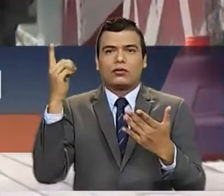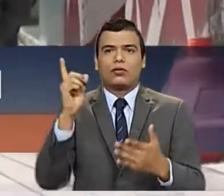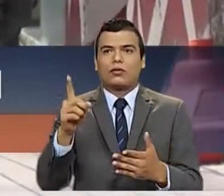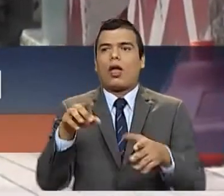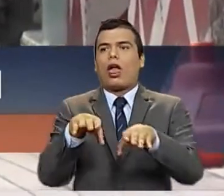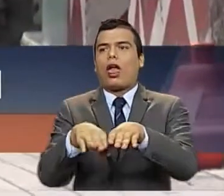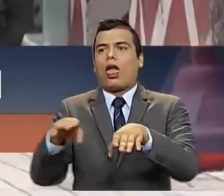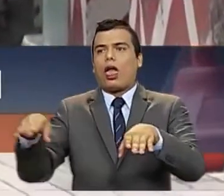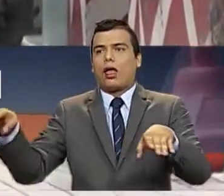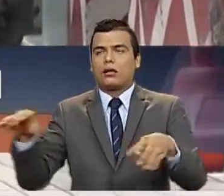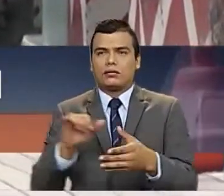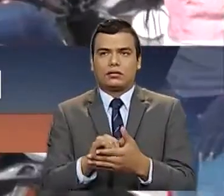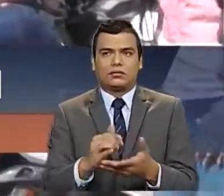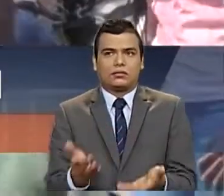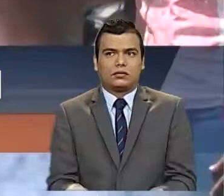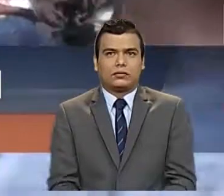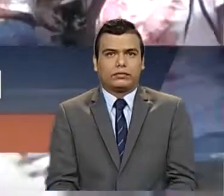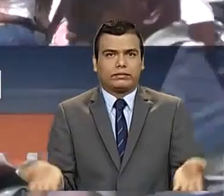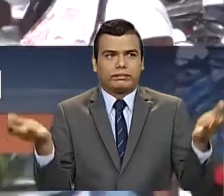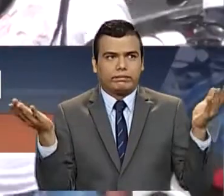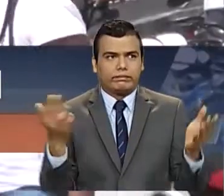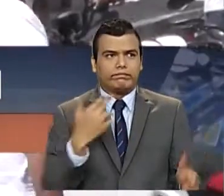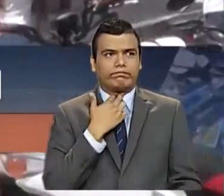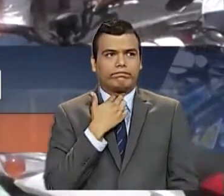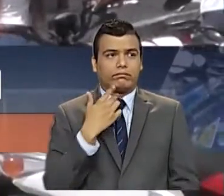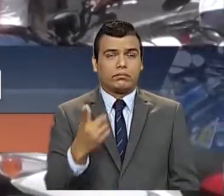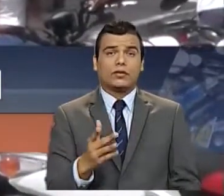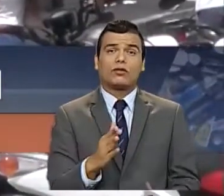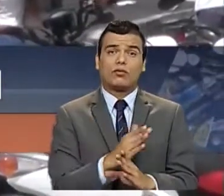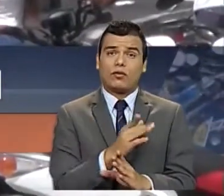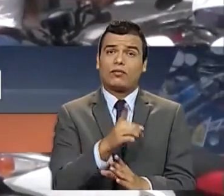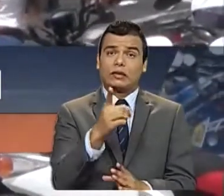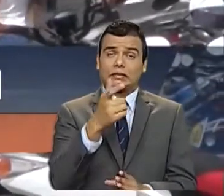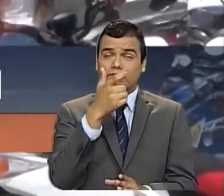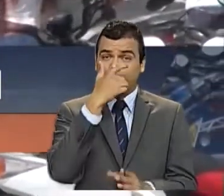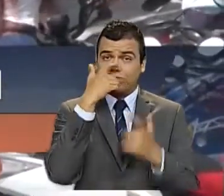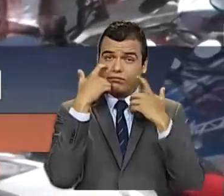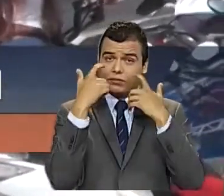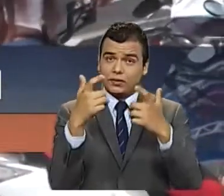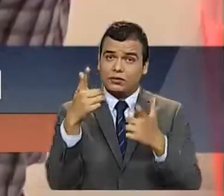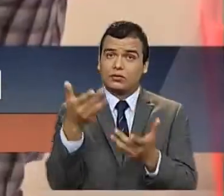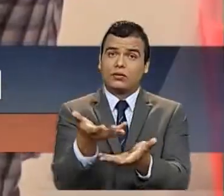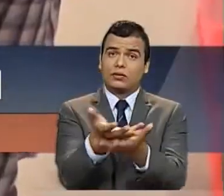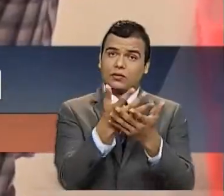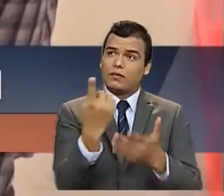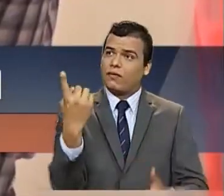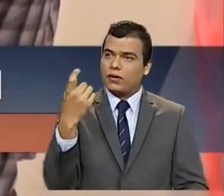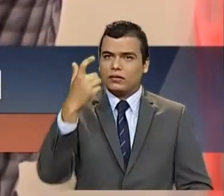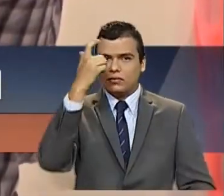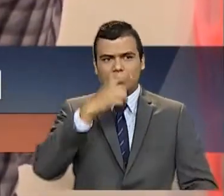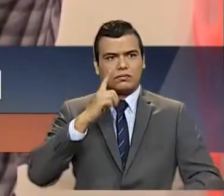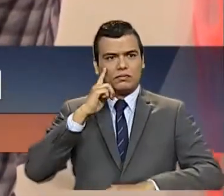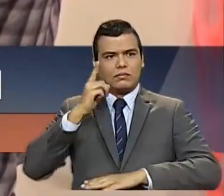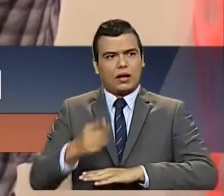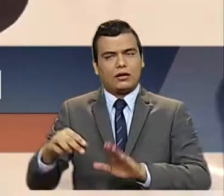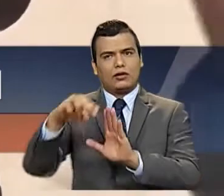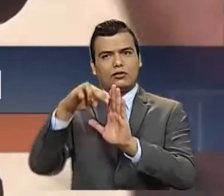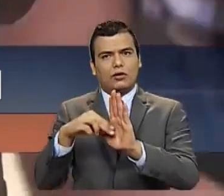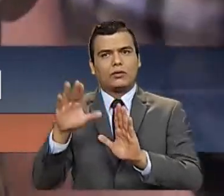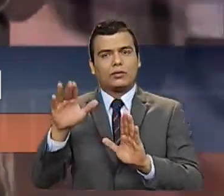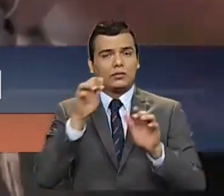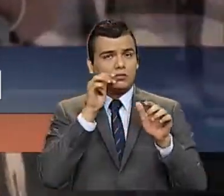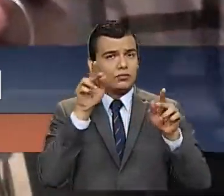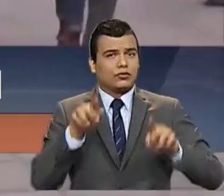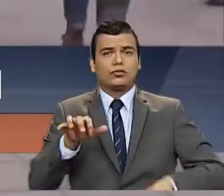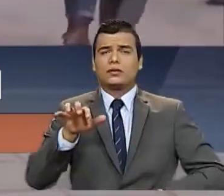un carro o una moto. Ese es un problema serio que tiene Quibdó y es falta de autoridad, me parece. El secretario de Gobierno de Quibdó dice